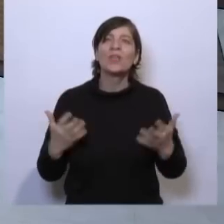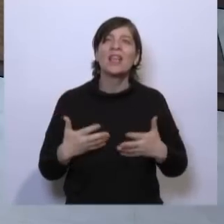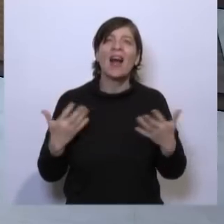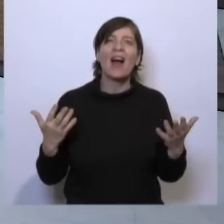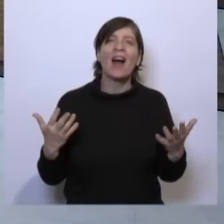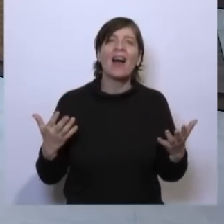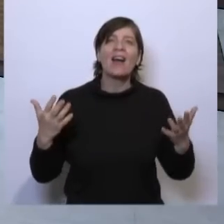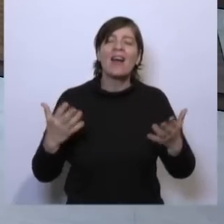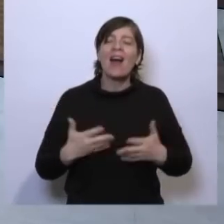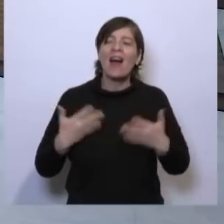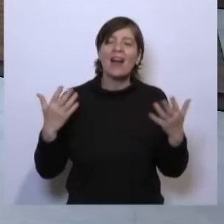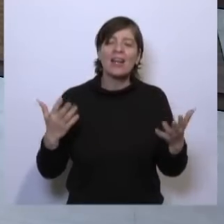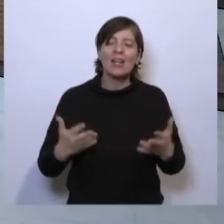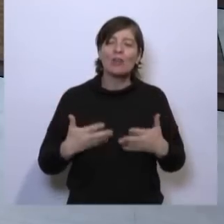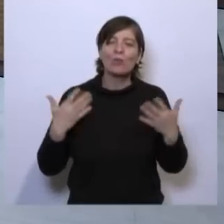aleluya,